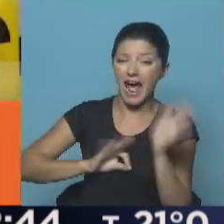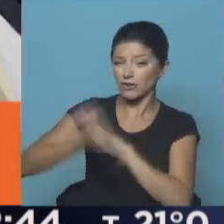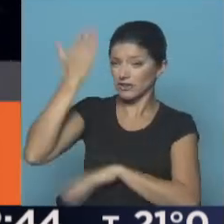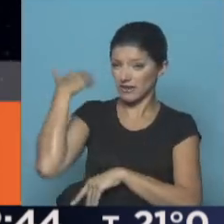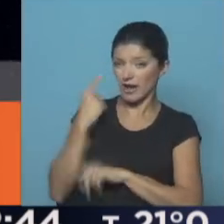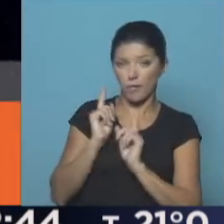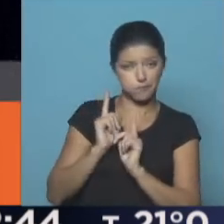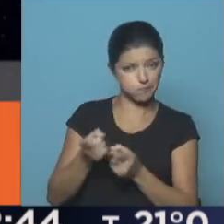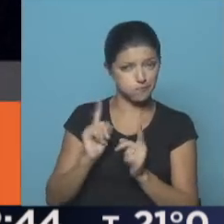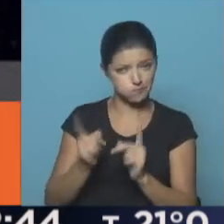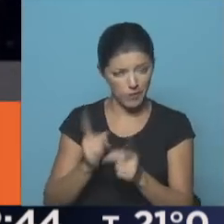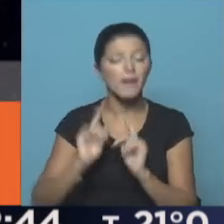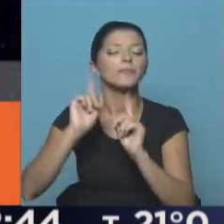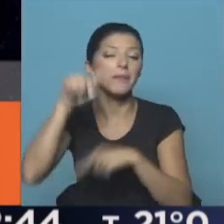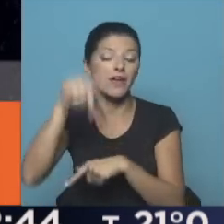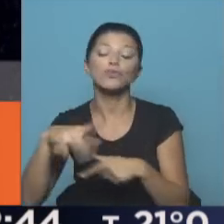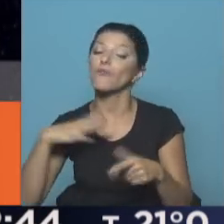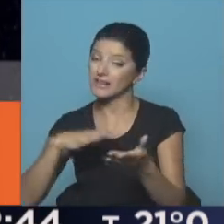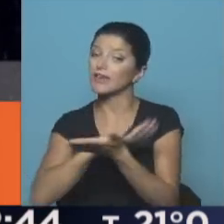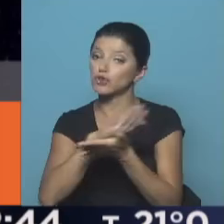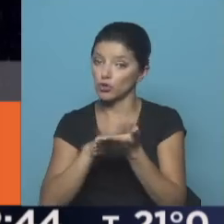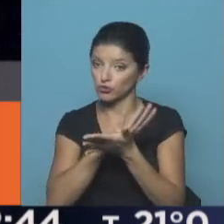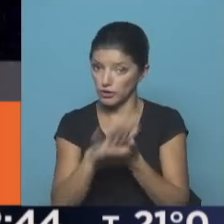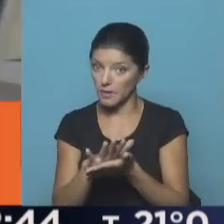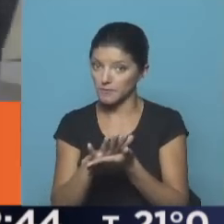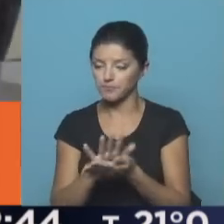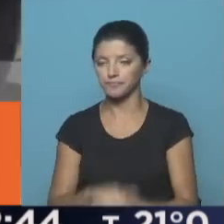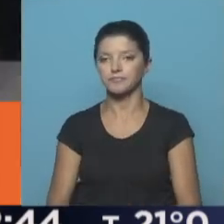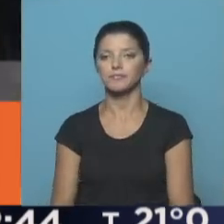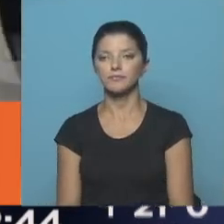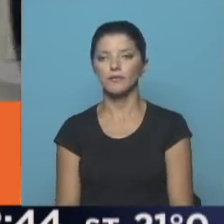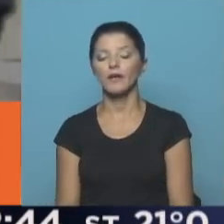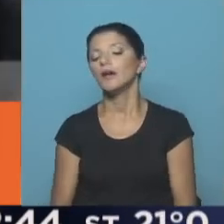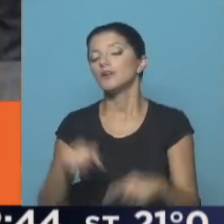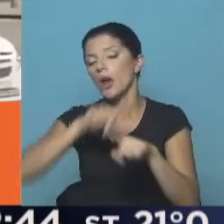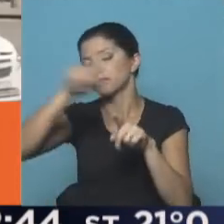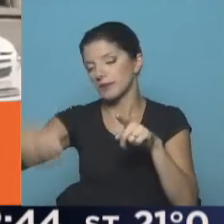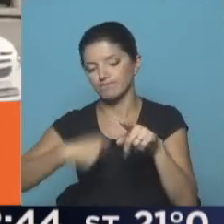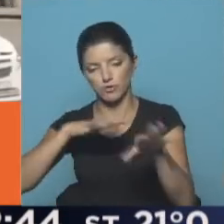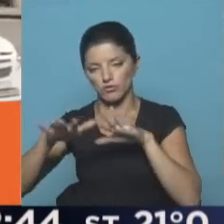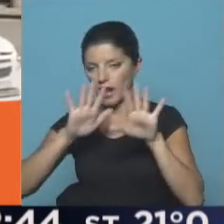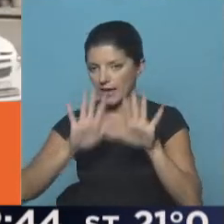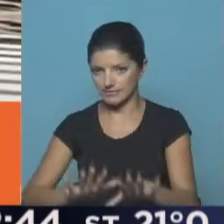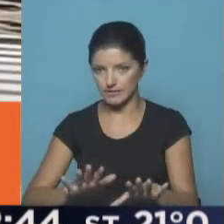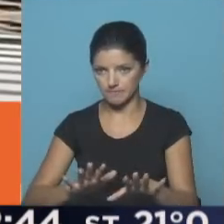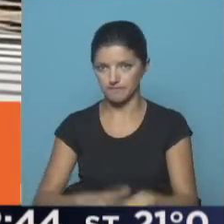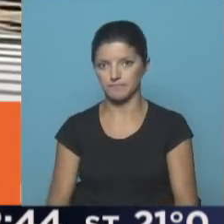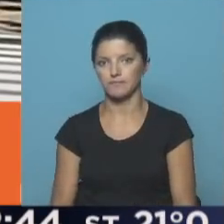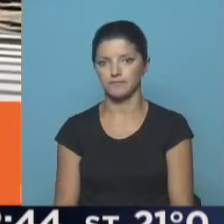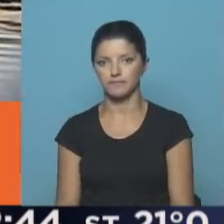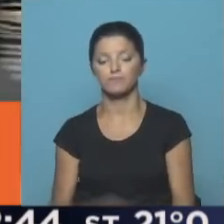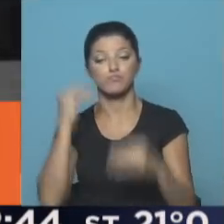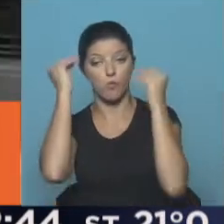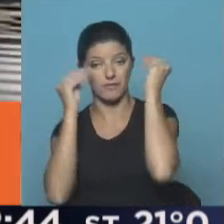un precedente no resuelto por tantos gobiernos que deriva en esta situación de sumo riesgo que se da en